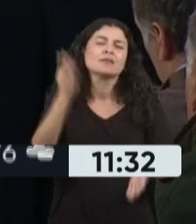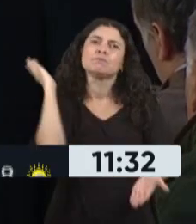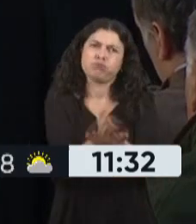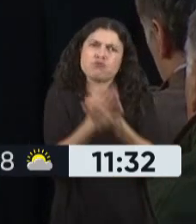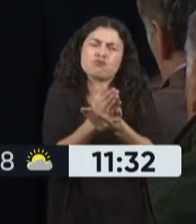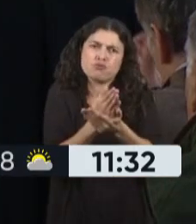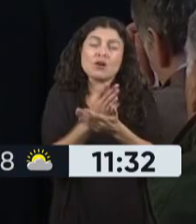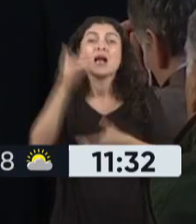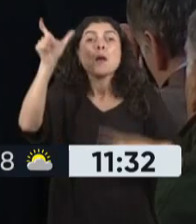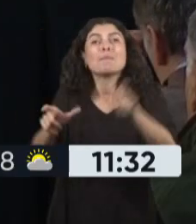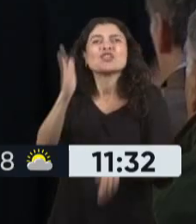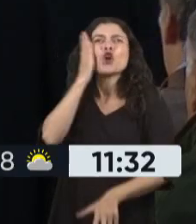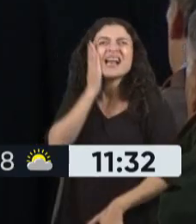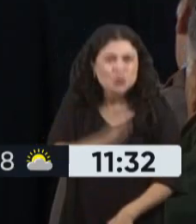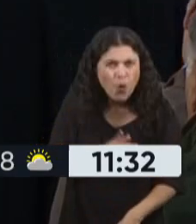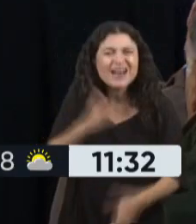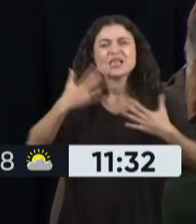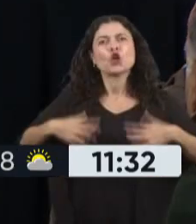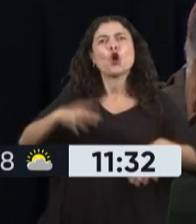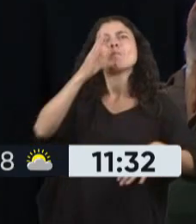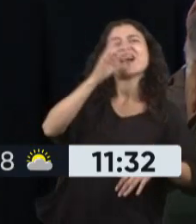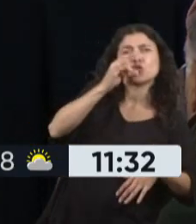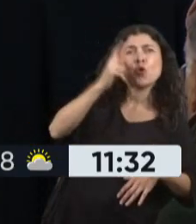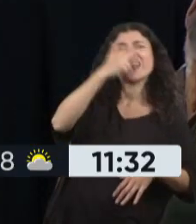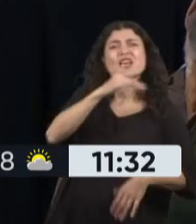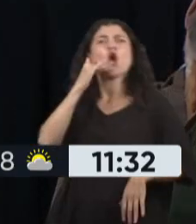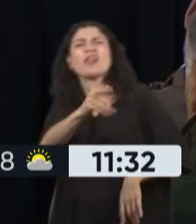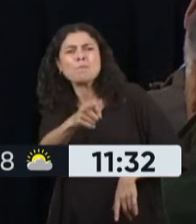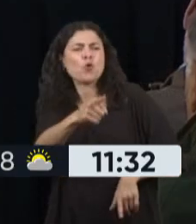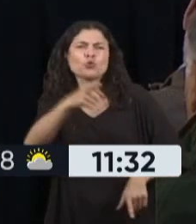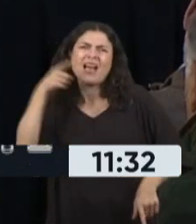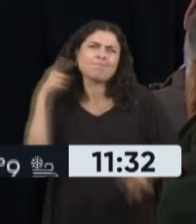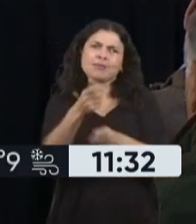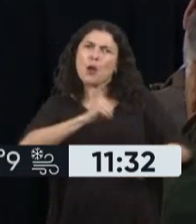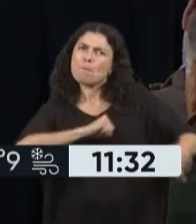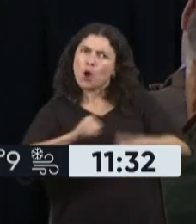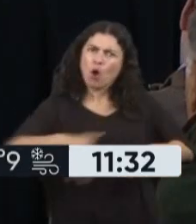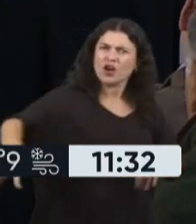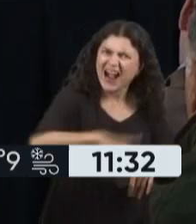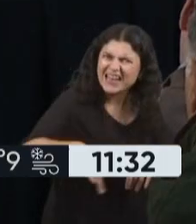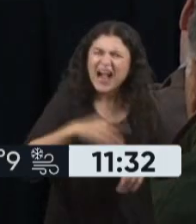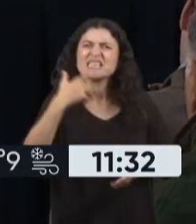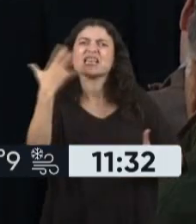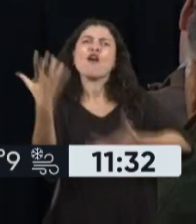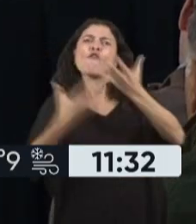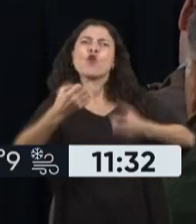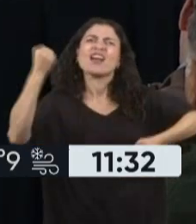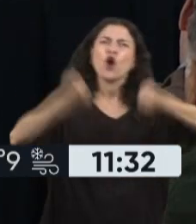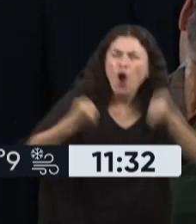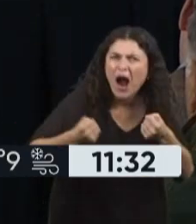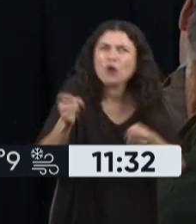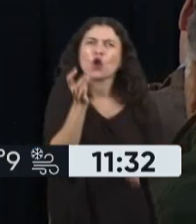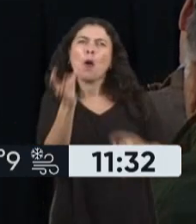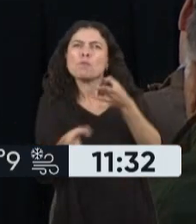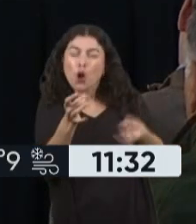puta que andan con trapos en la cara y rompen autos, queman autos y amenazan a toda la gente porque no quieren perder